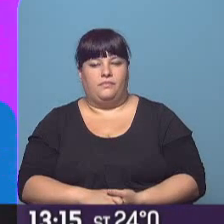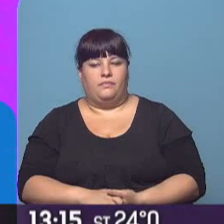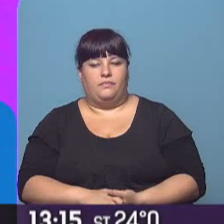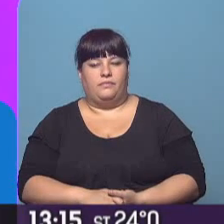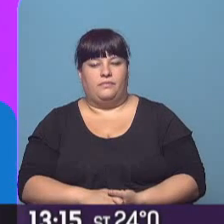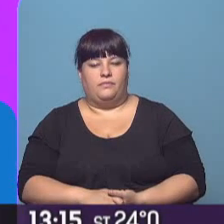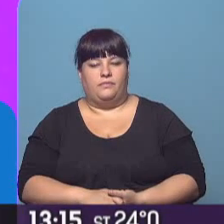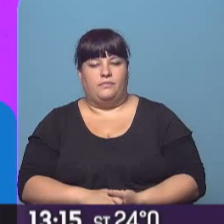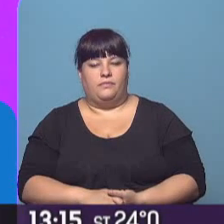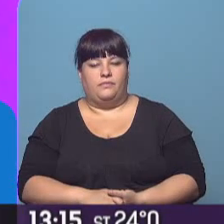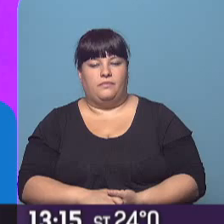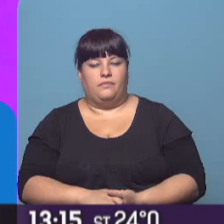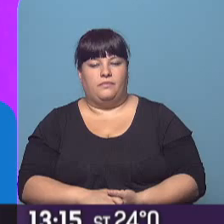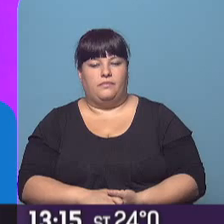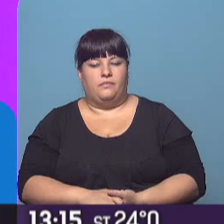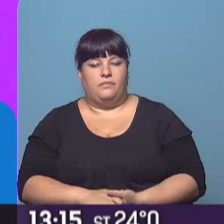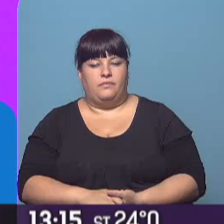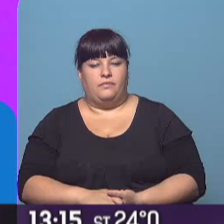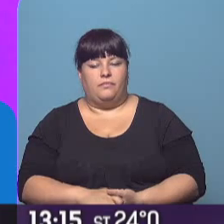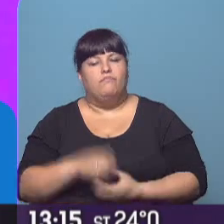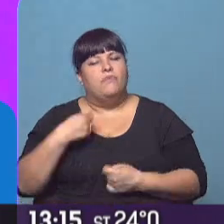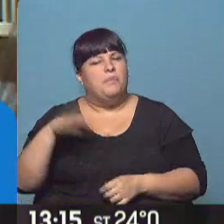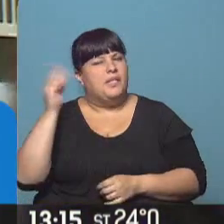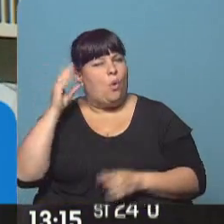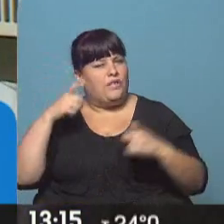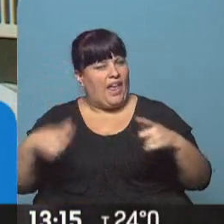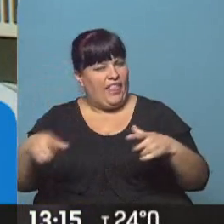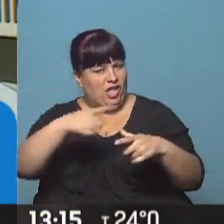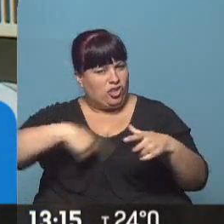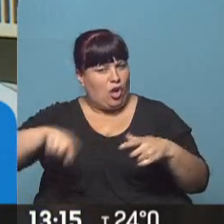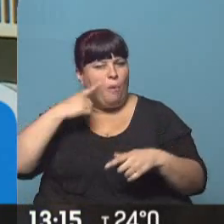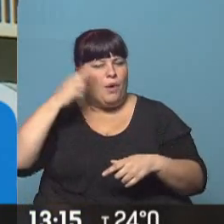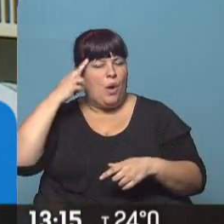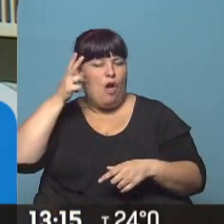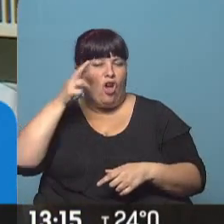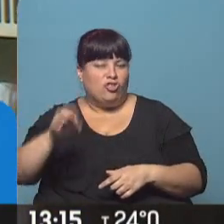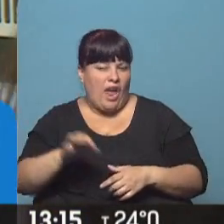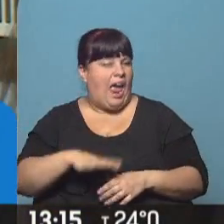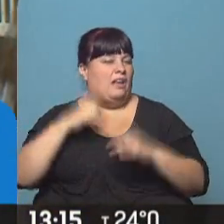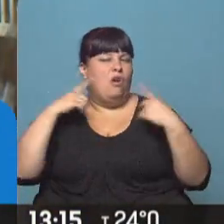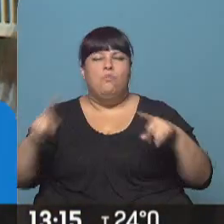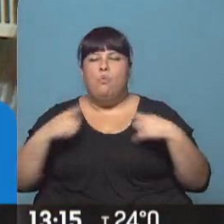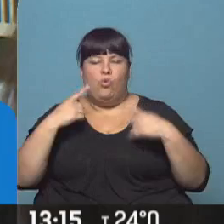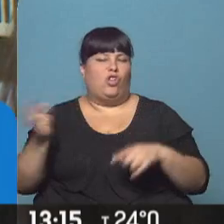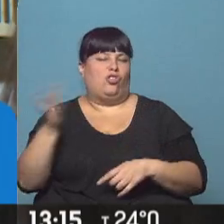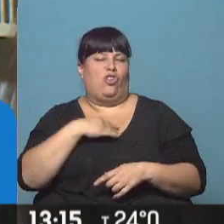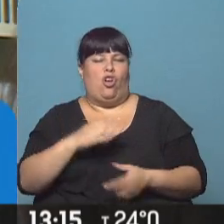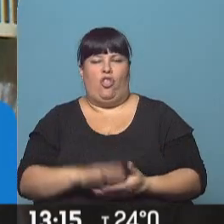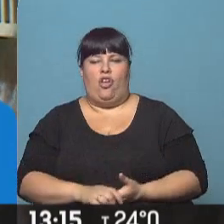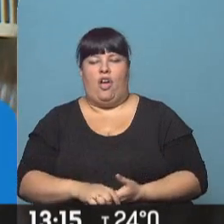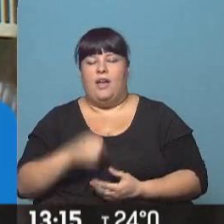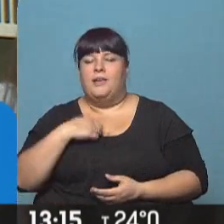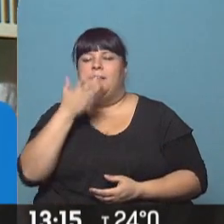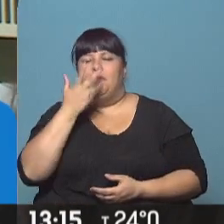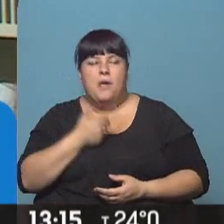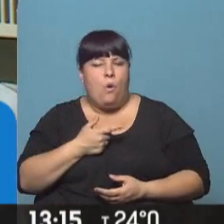Suben más que consumen y van. Empecé a escuchar vinilos en los 80 y toda la música que me